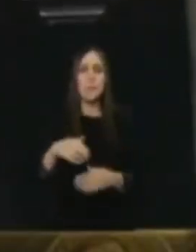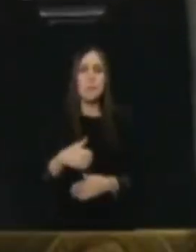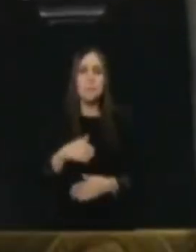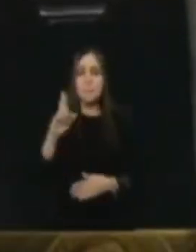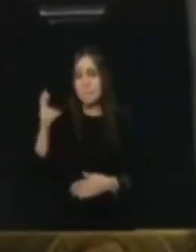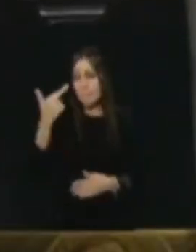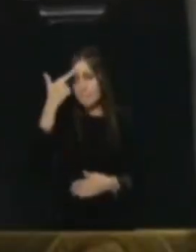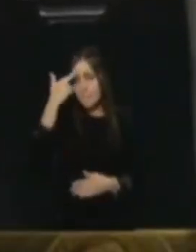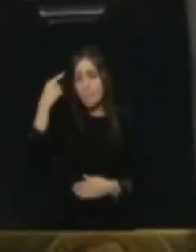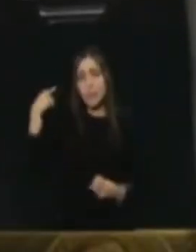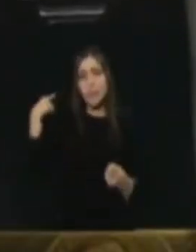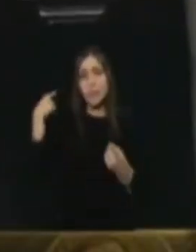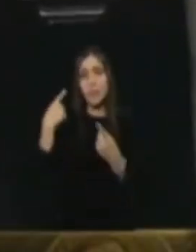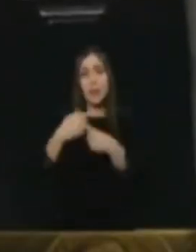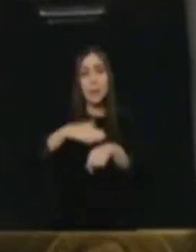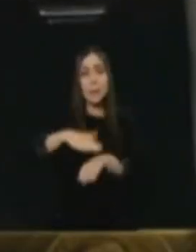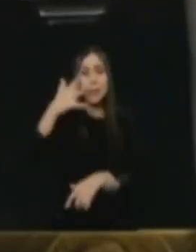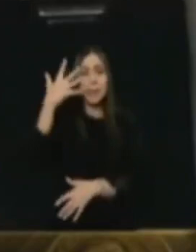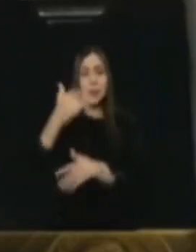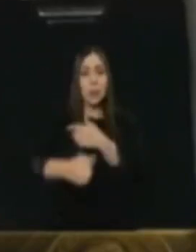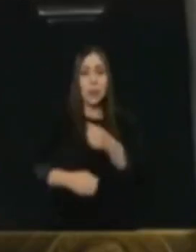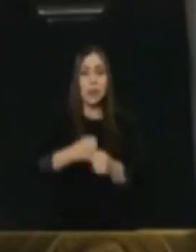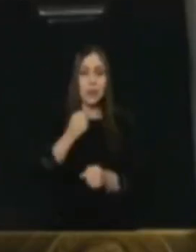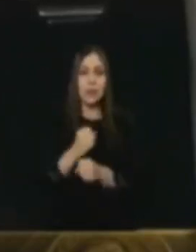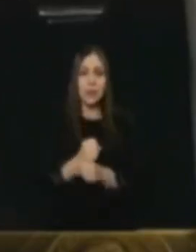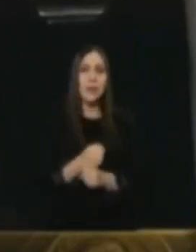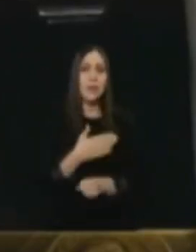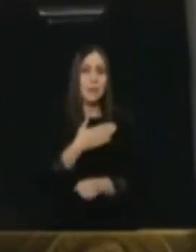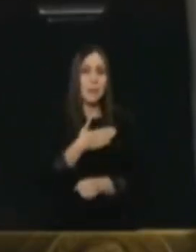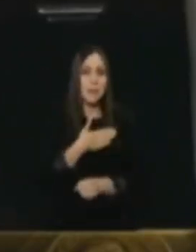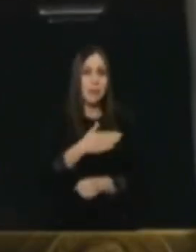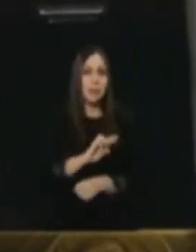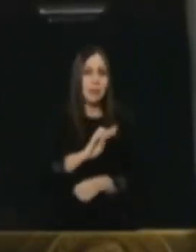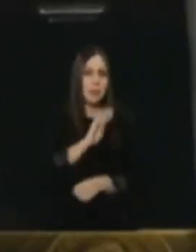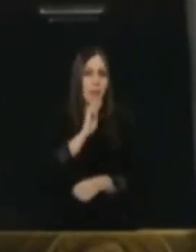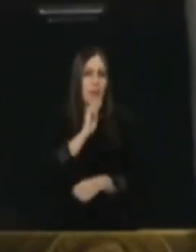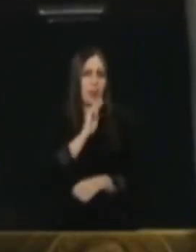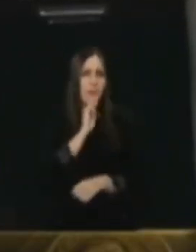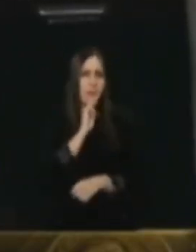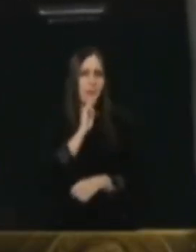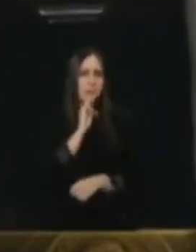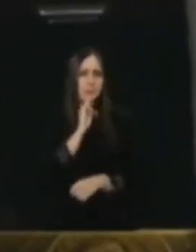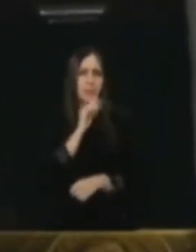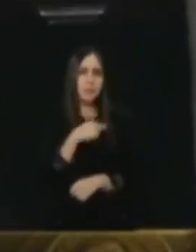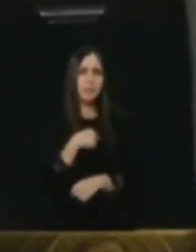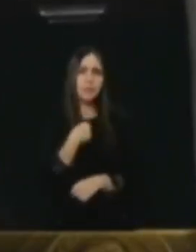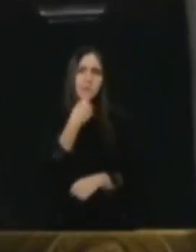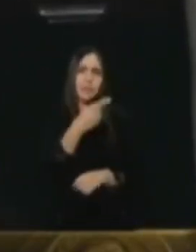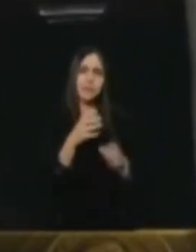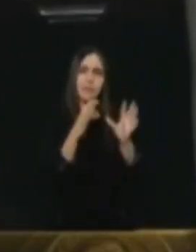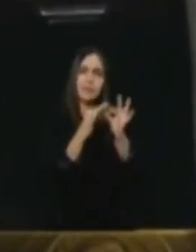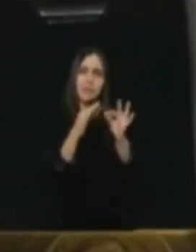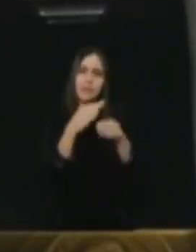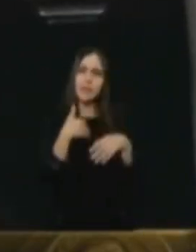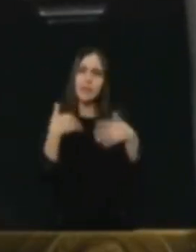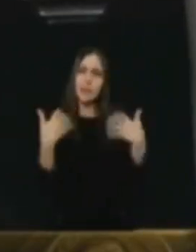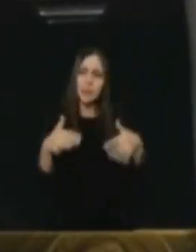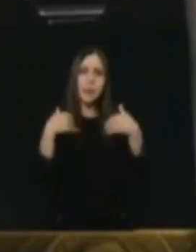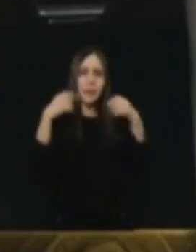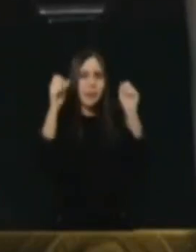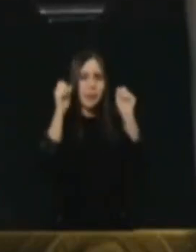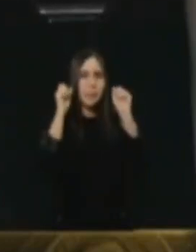50 años la sorpresa de mi madre cuando le hablé de mi admiración por